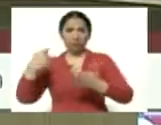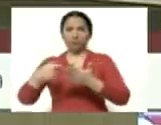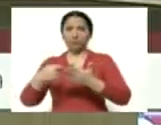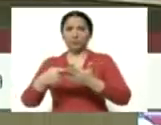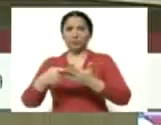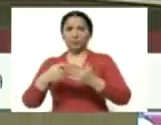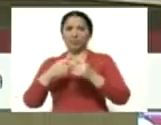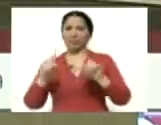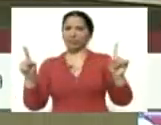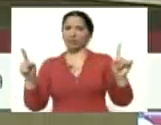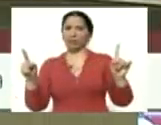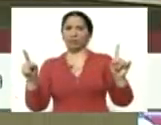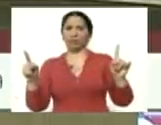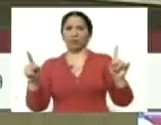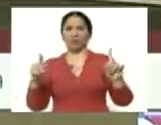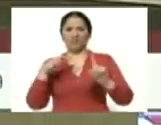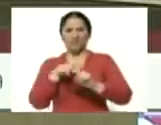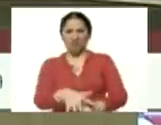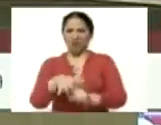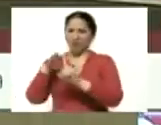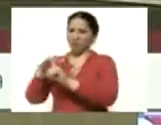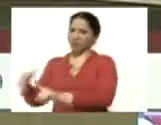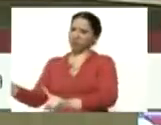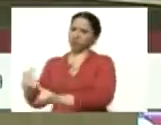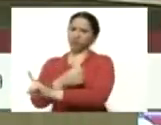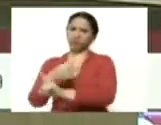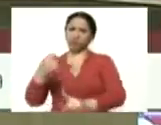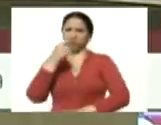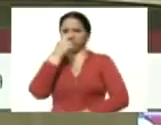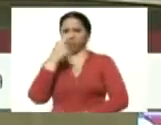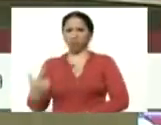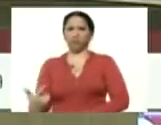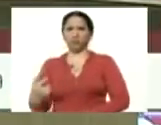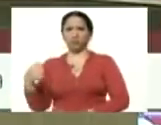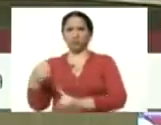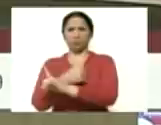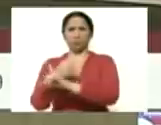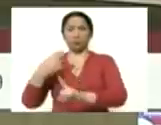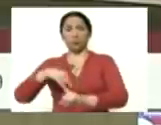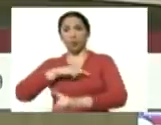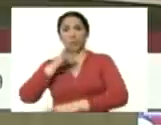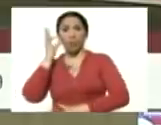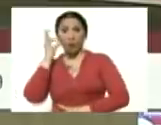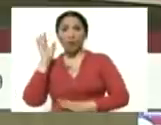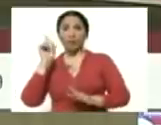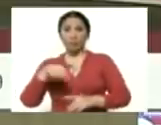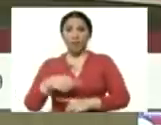contrario, xenofobia, maltrato, maltrato